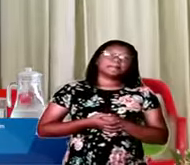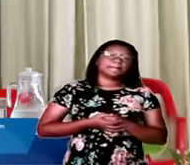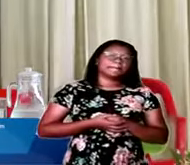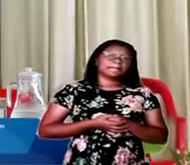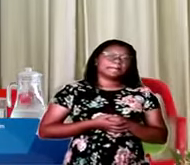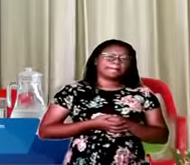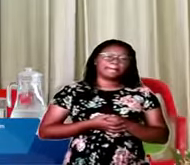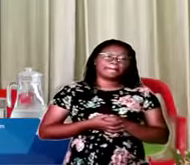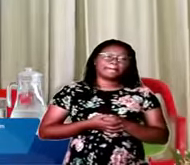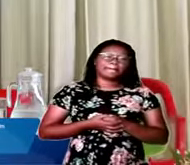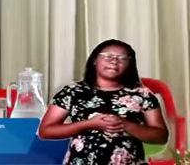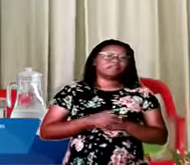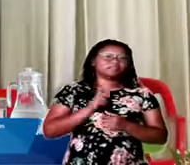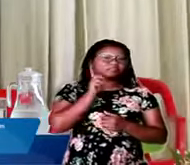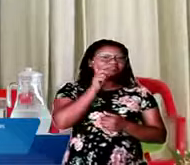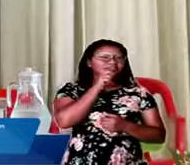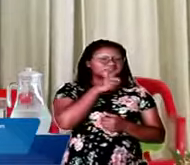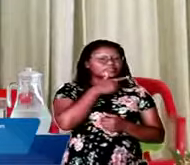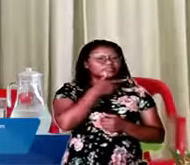Es muy triste.